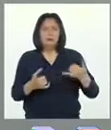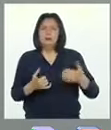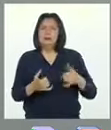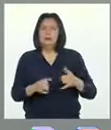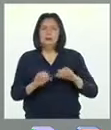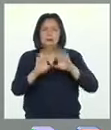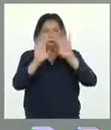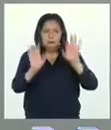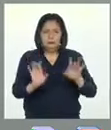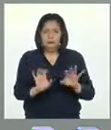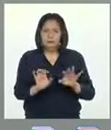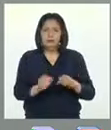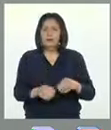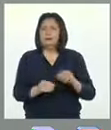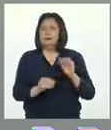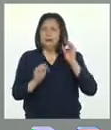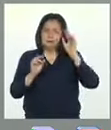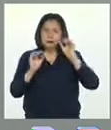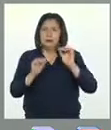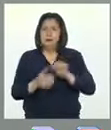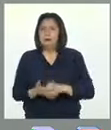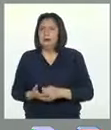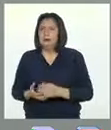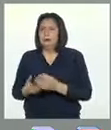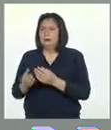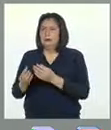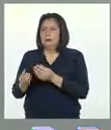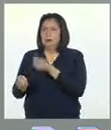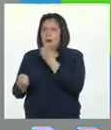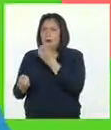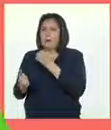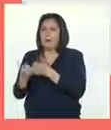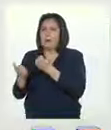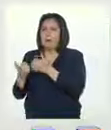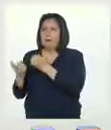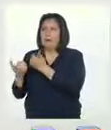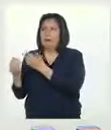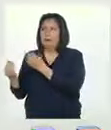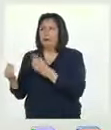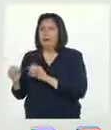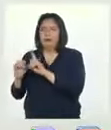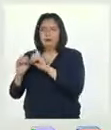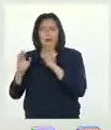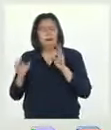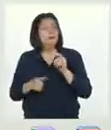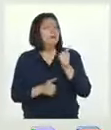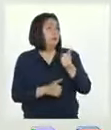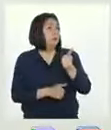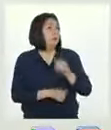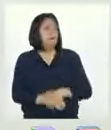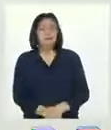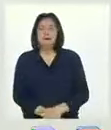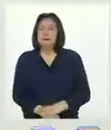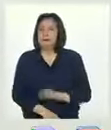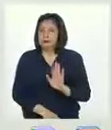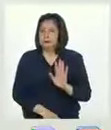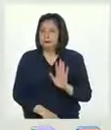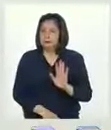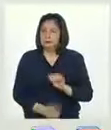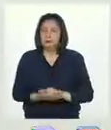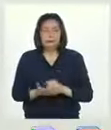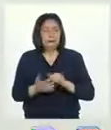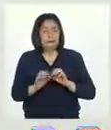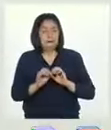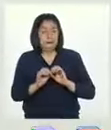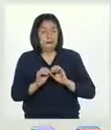frente a la computadora y que come varios panes al día. ¡Brillante! Y para que nos